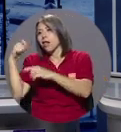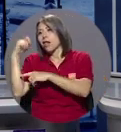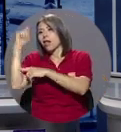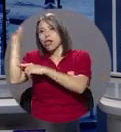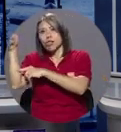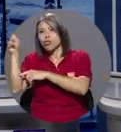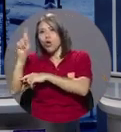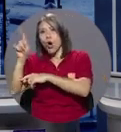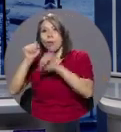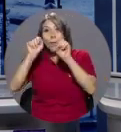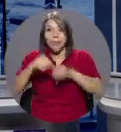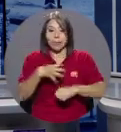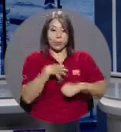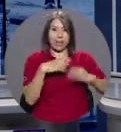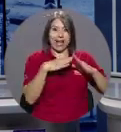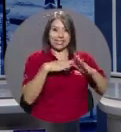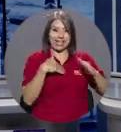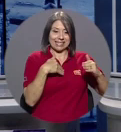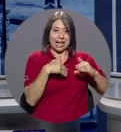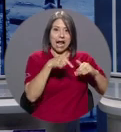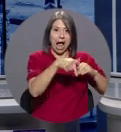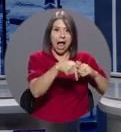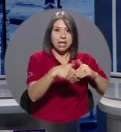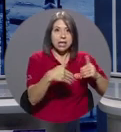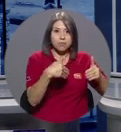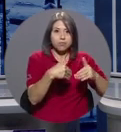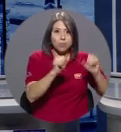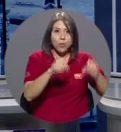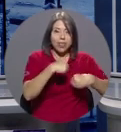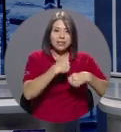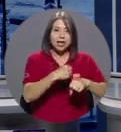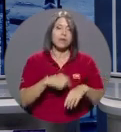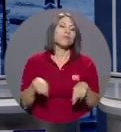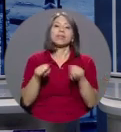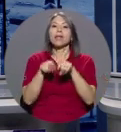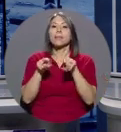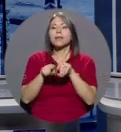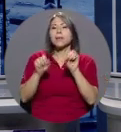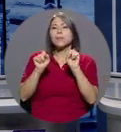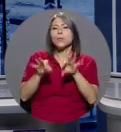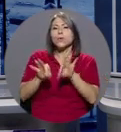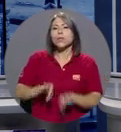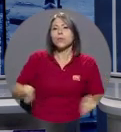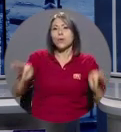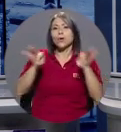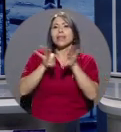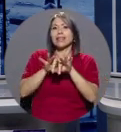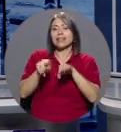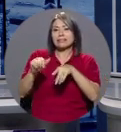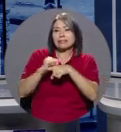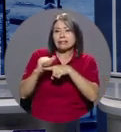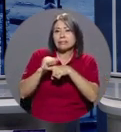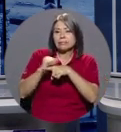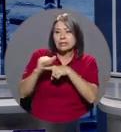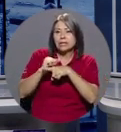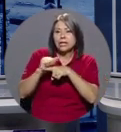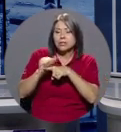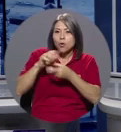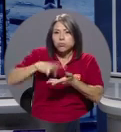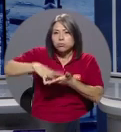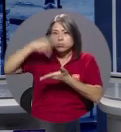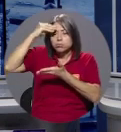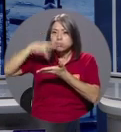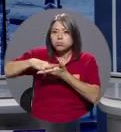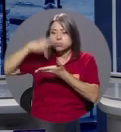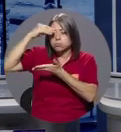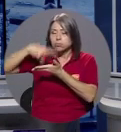varios días, sino que puedes estar muy cerca. Entonces se mantiene ese aspecto cultural ahí. Otros aspectos importantísimos es la capacitación, el acompañamiento, que ya